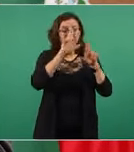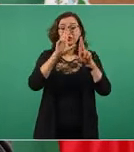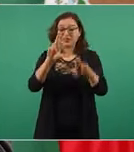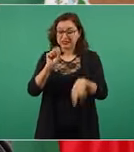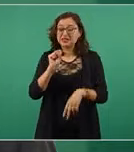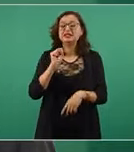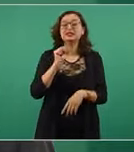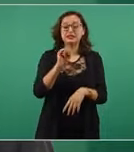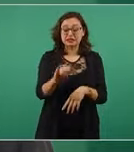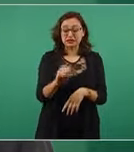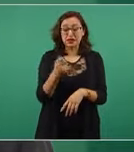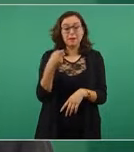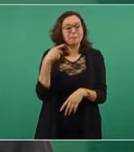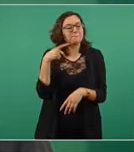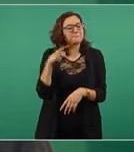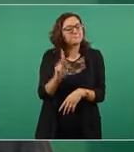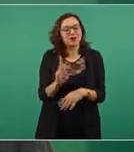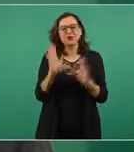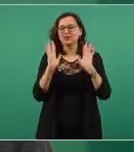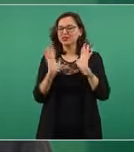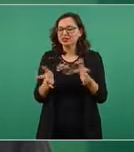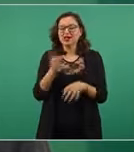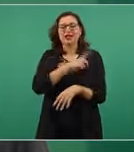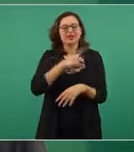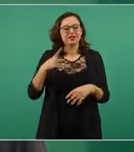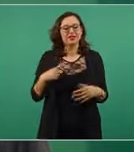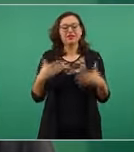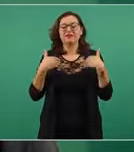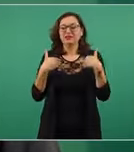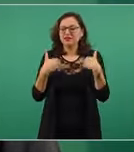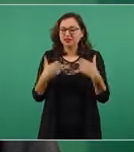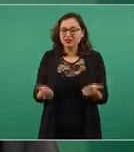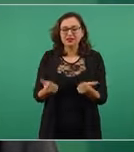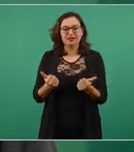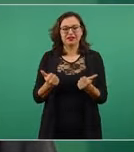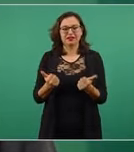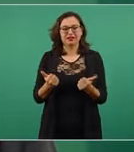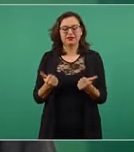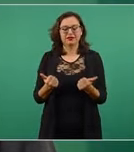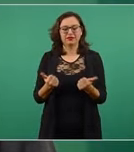de que es bueno para todos.